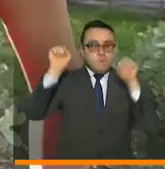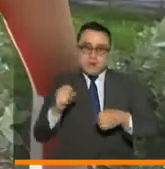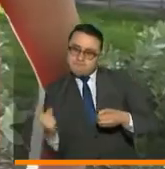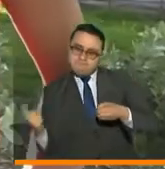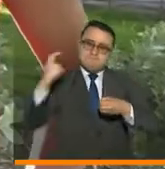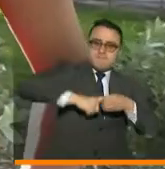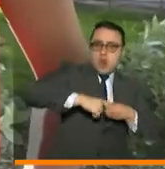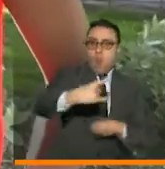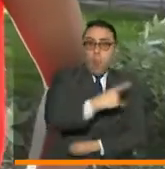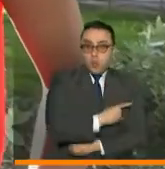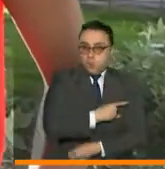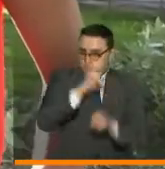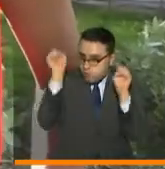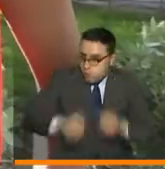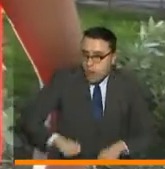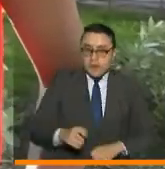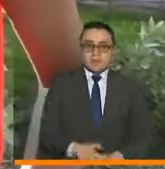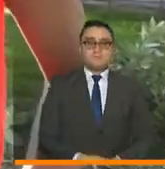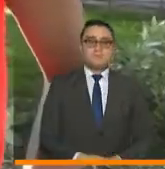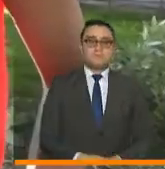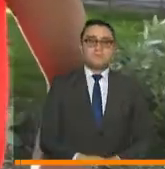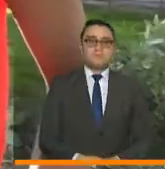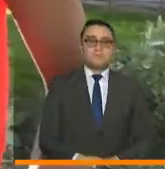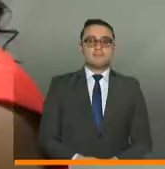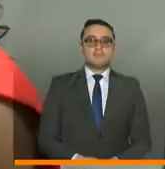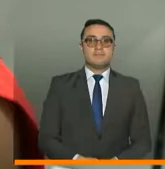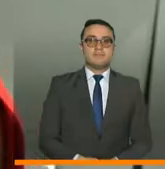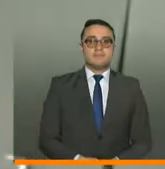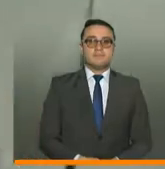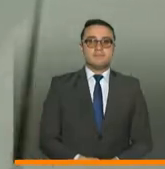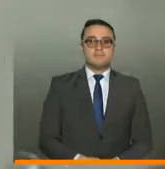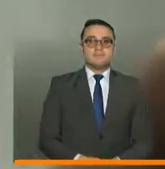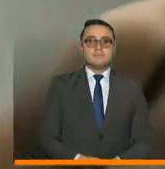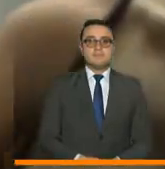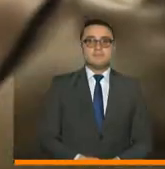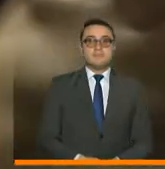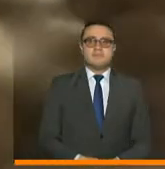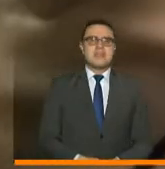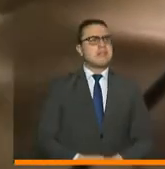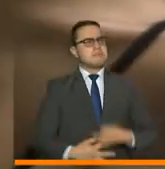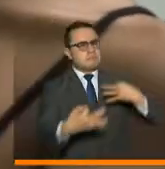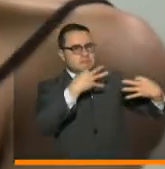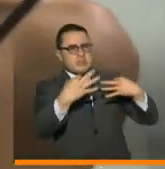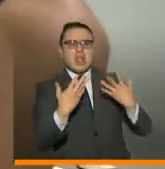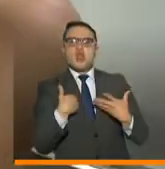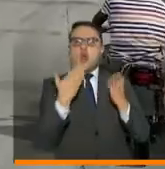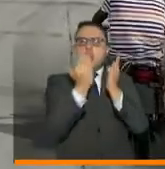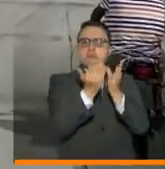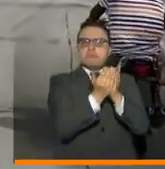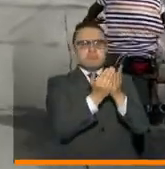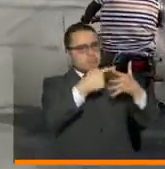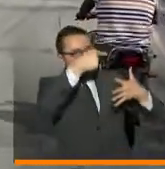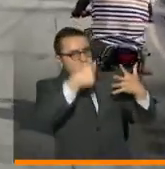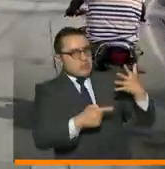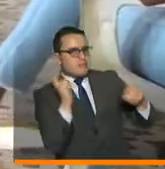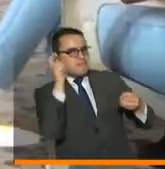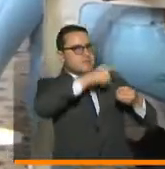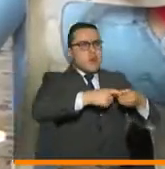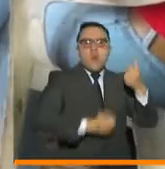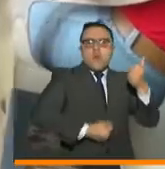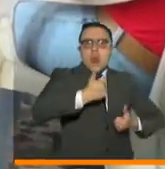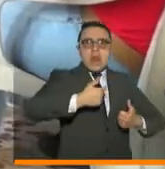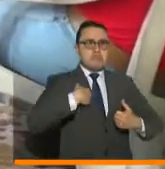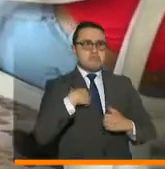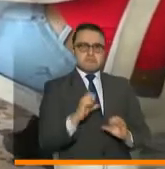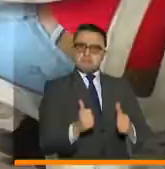superior. Porque nos ayuda a nosotros a saber qué podemos estudiar, en qué podemos ser buenos. Así, el gobierno